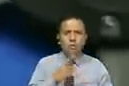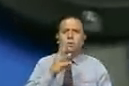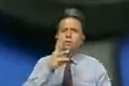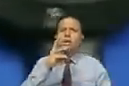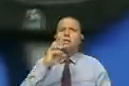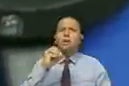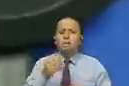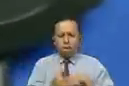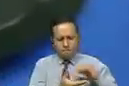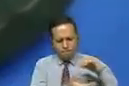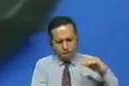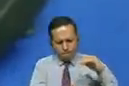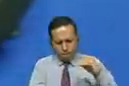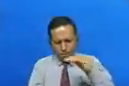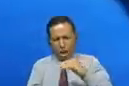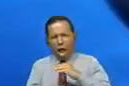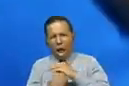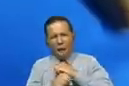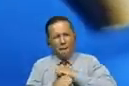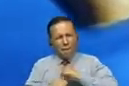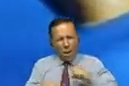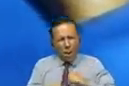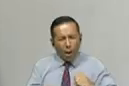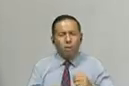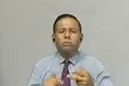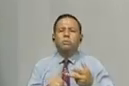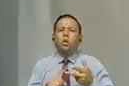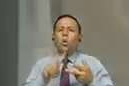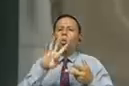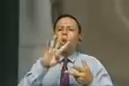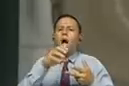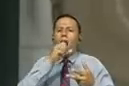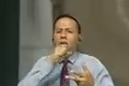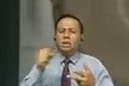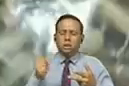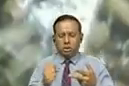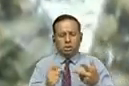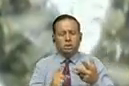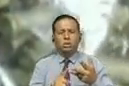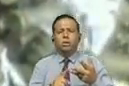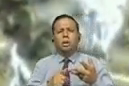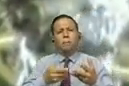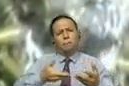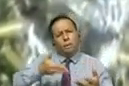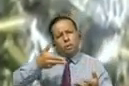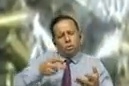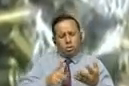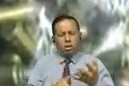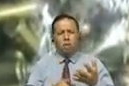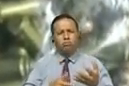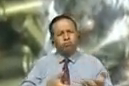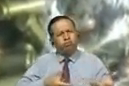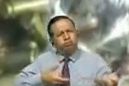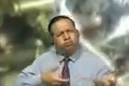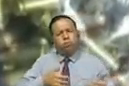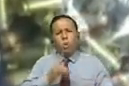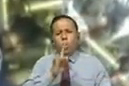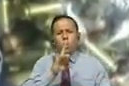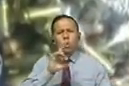dinamita, 4 granadas de mano, una escopeta, un fusil, pistola, 860 cartuchos de diferente